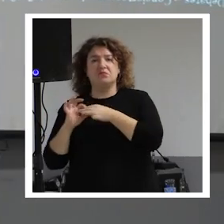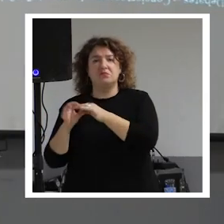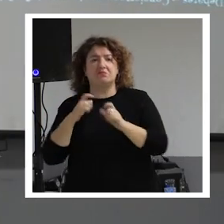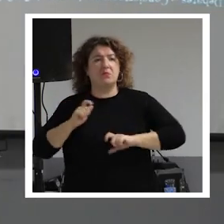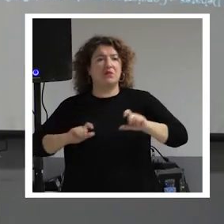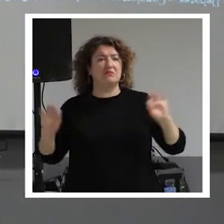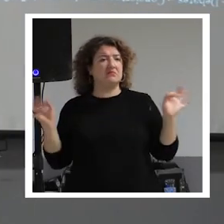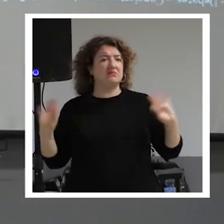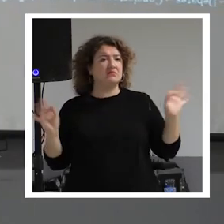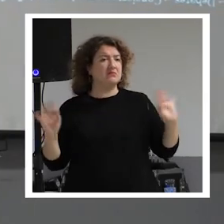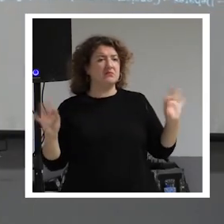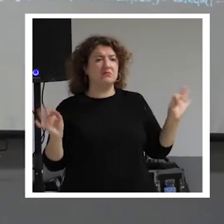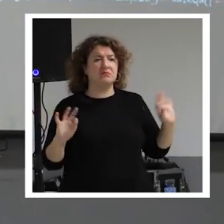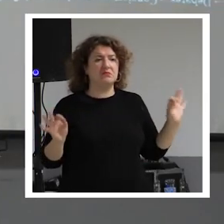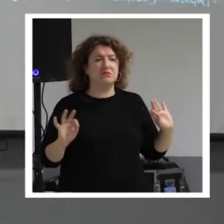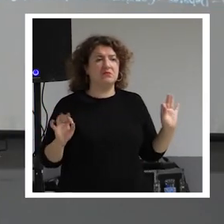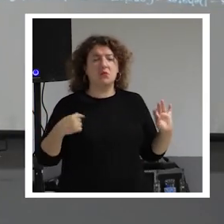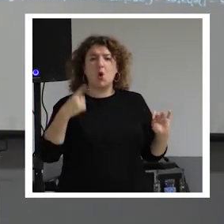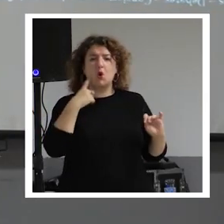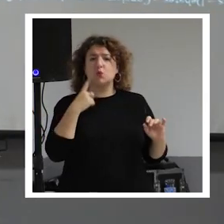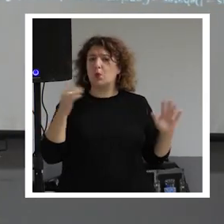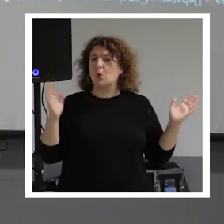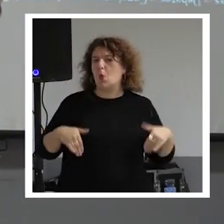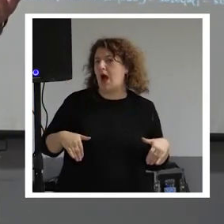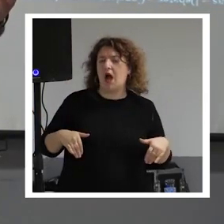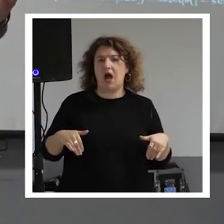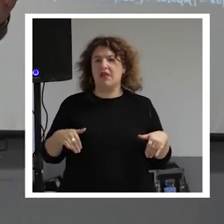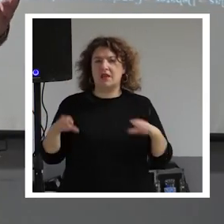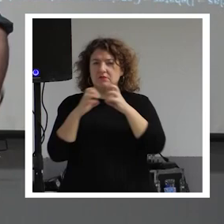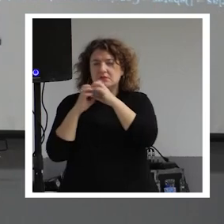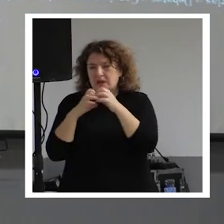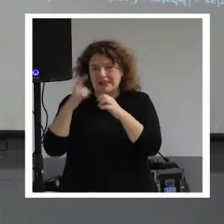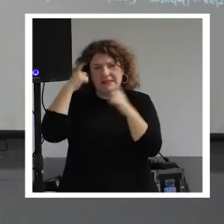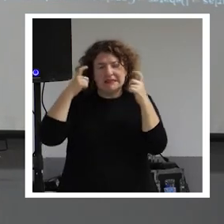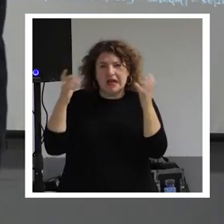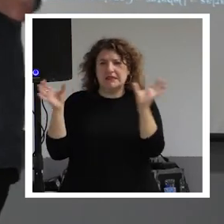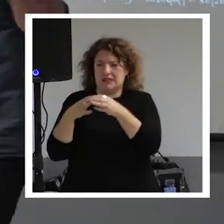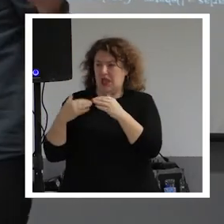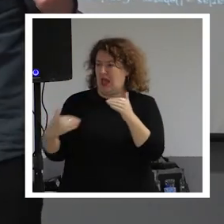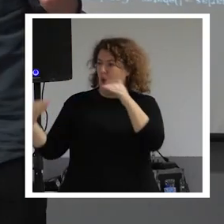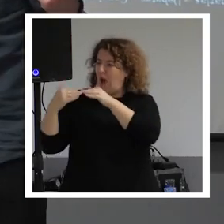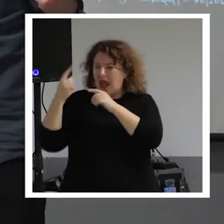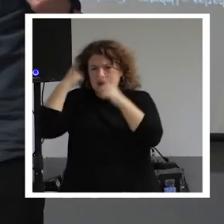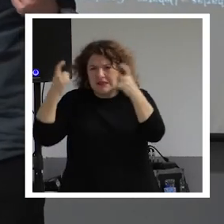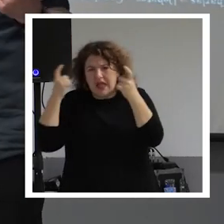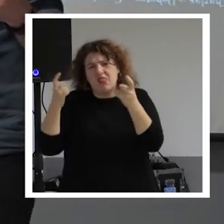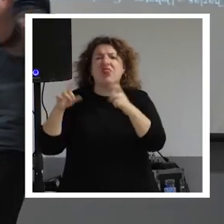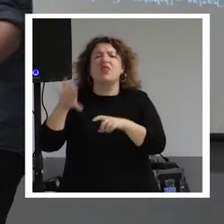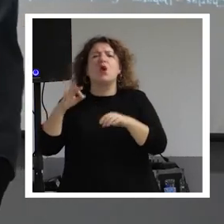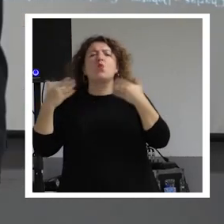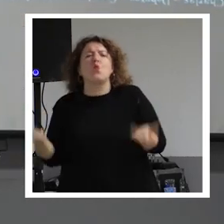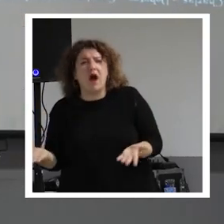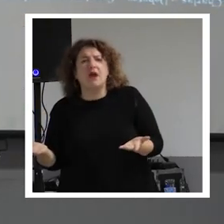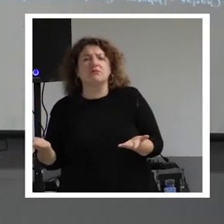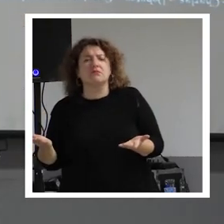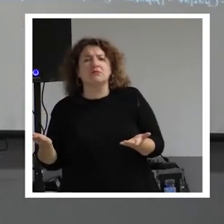desvincular la idea de que mejorar su vida podía tener algo que ver con la política y como el país no tenía tejido social teníamos un pueblo